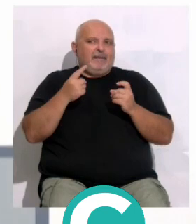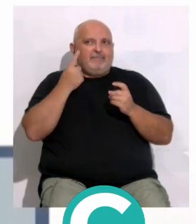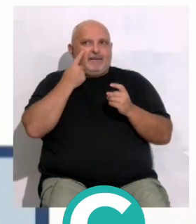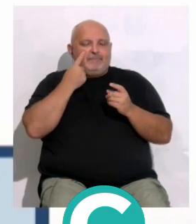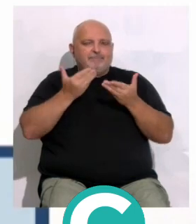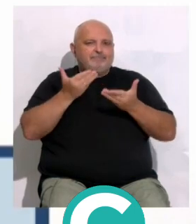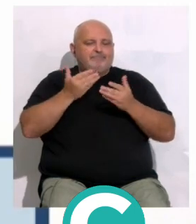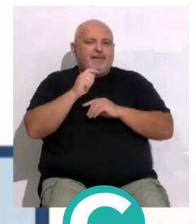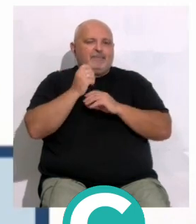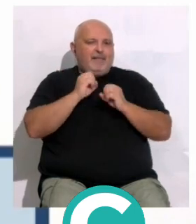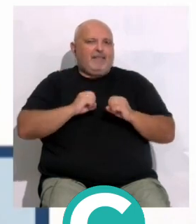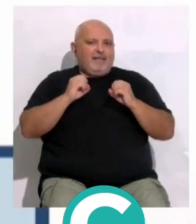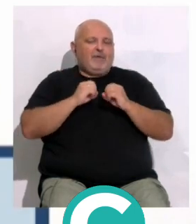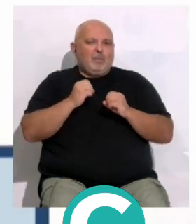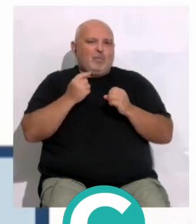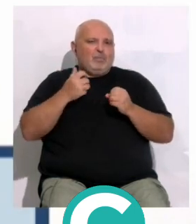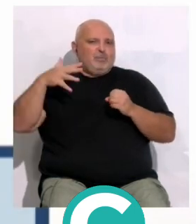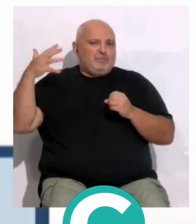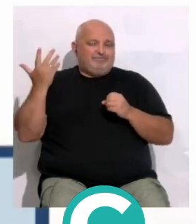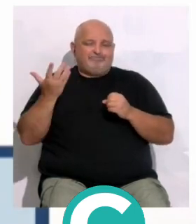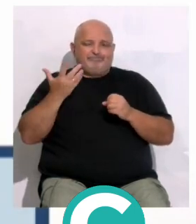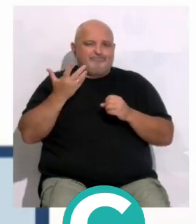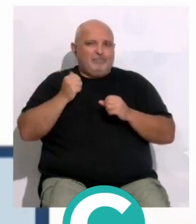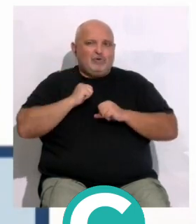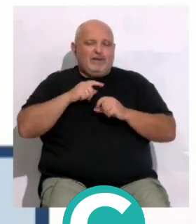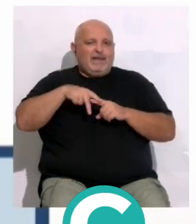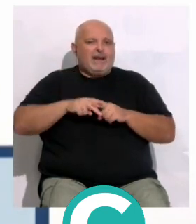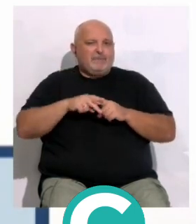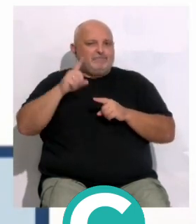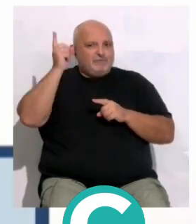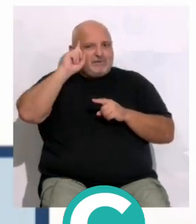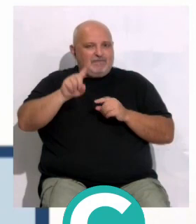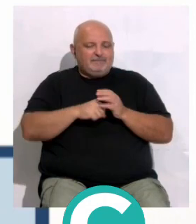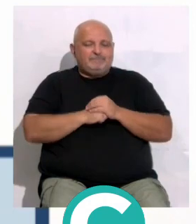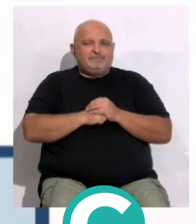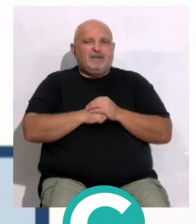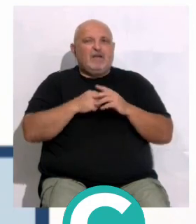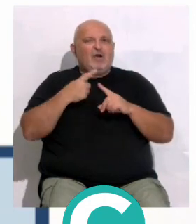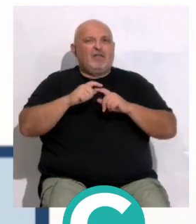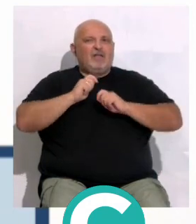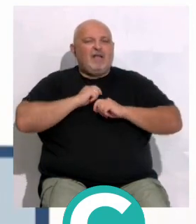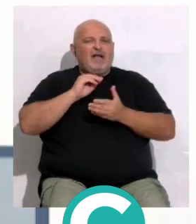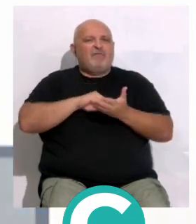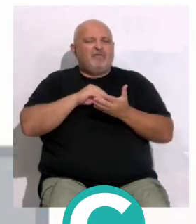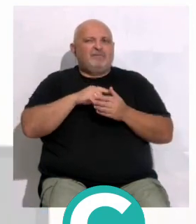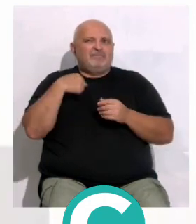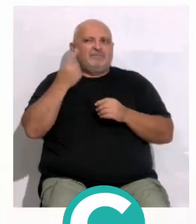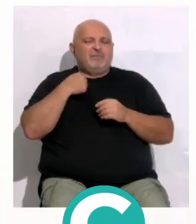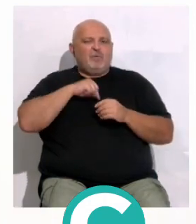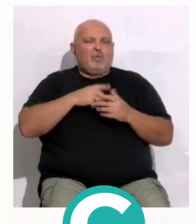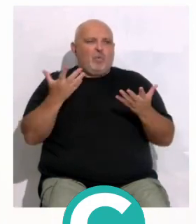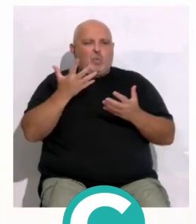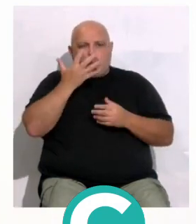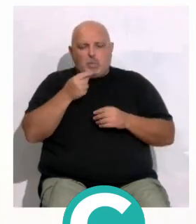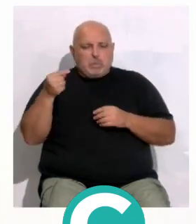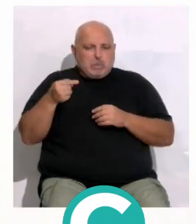habían tenido éxito porque es muy costoso, porque al final no tienen las herramientas para saber cómo hacerlo. Una de las cosas que nos pasa a veces es que somos muy dramáticos, por